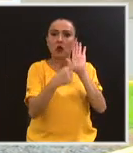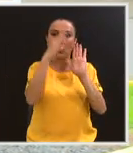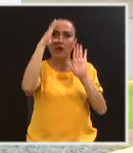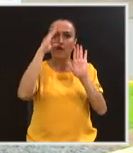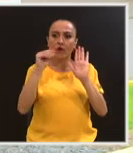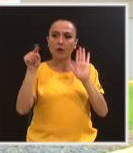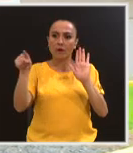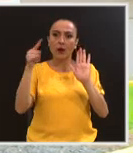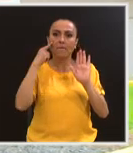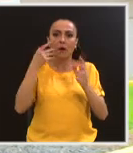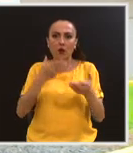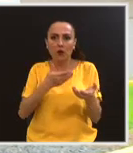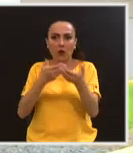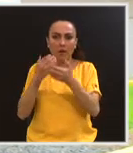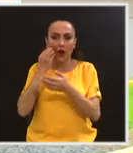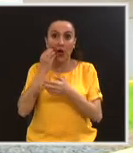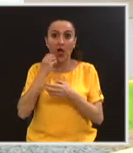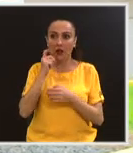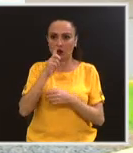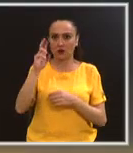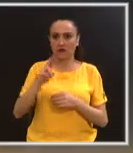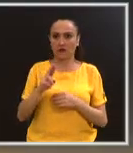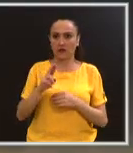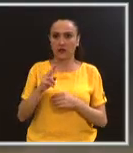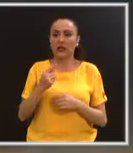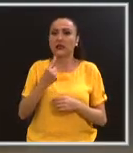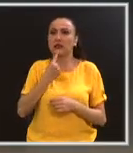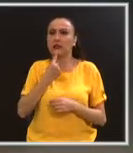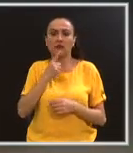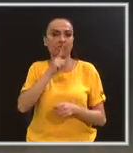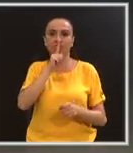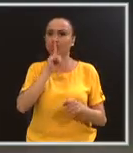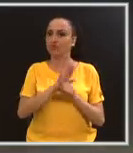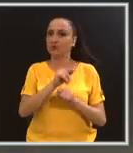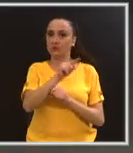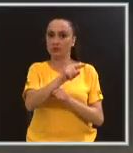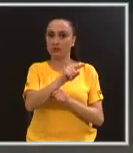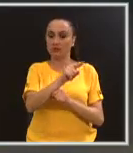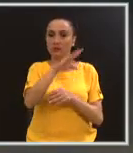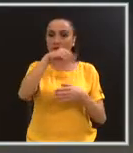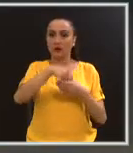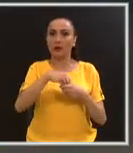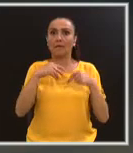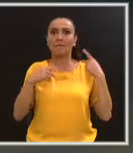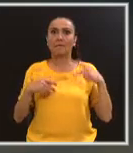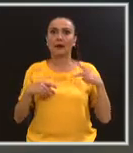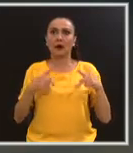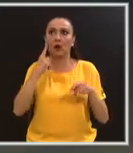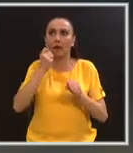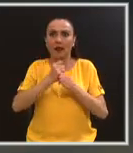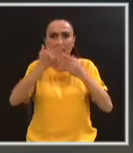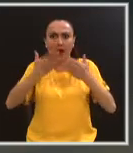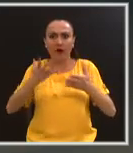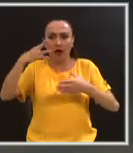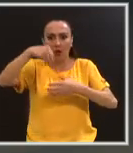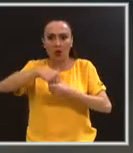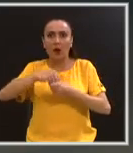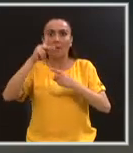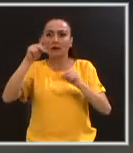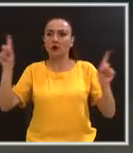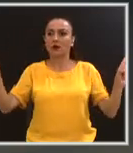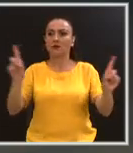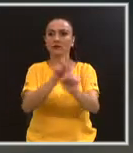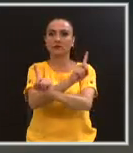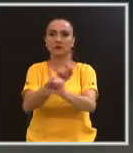emitido por el cuerpo de bomberos de Costa Rica determinó el incumplimiento que constituye un peligro para trabajadores peatones